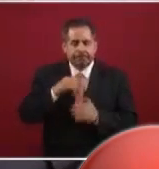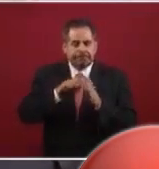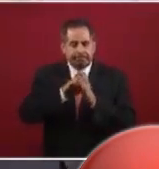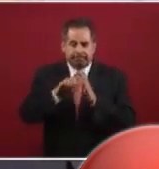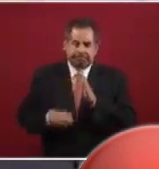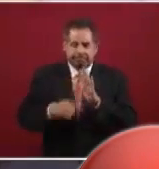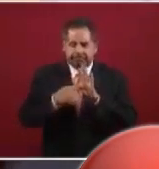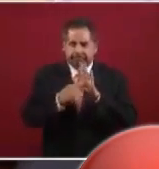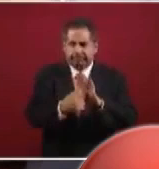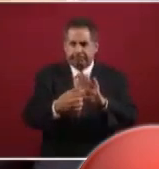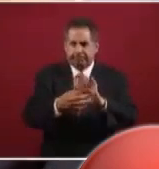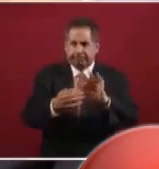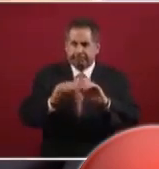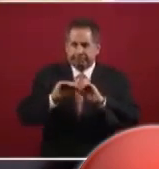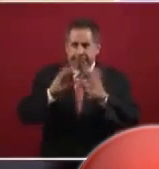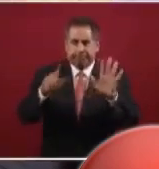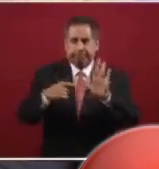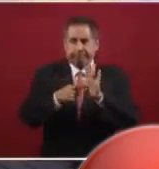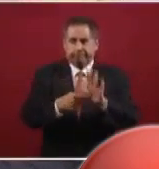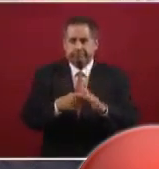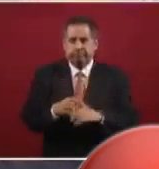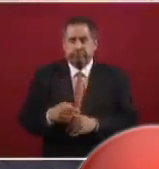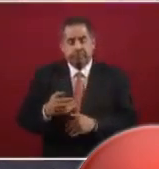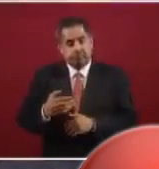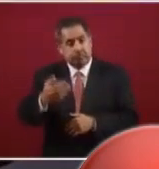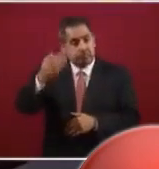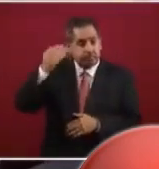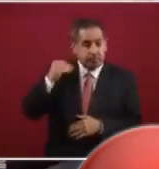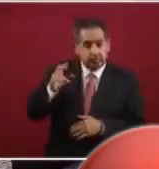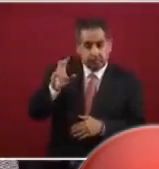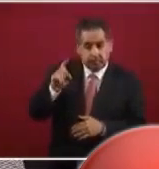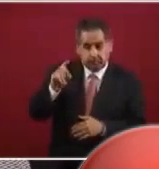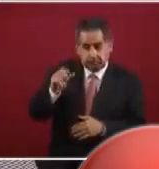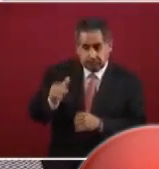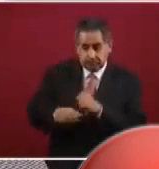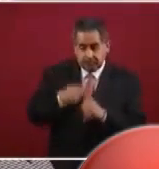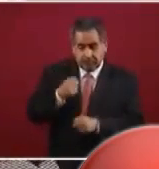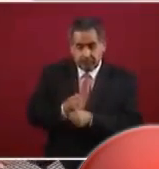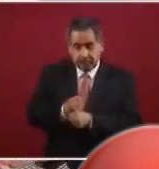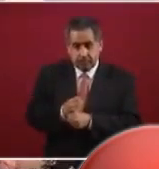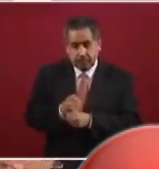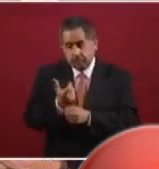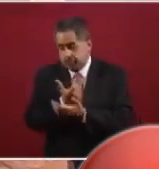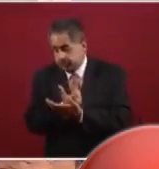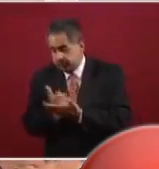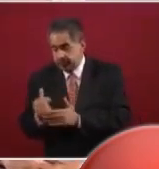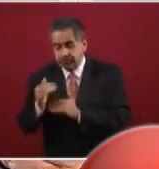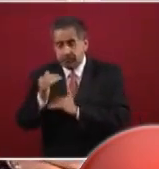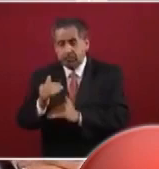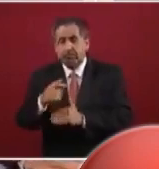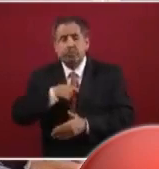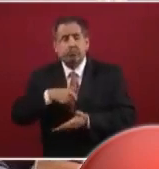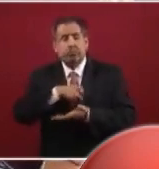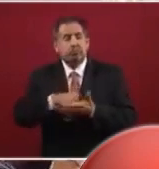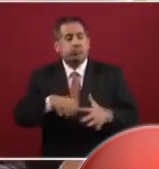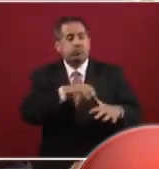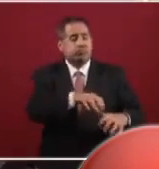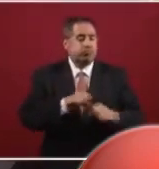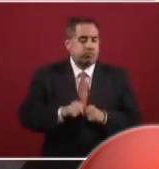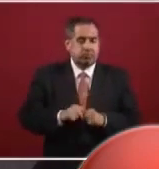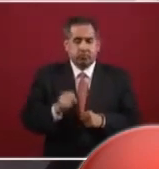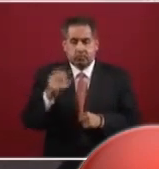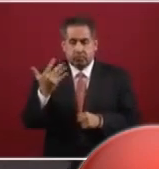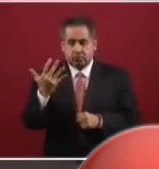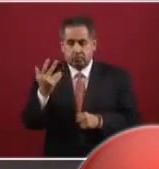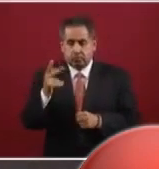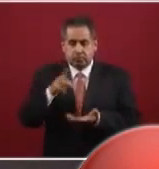ejemplo muy ilustrativo. Hace 30 años un salario mínimo alcanzaba para comprar 50